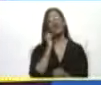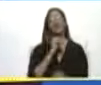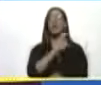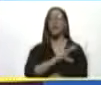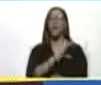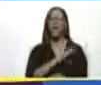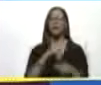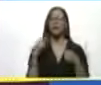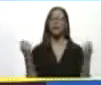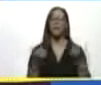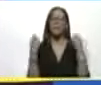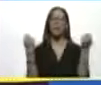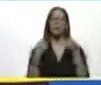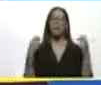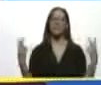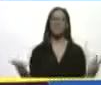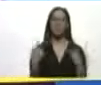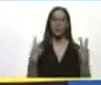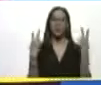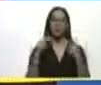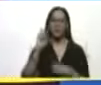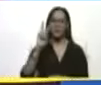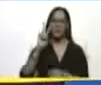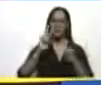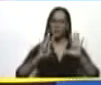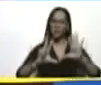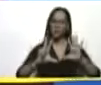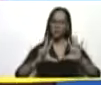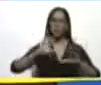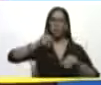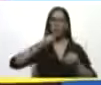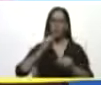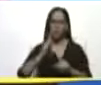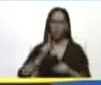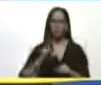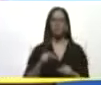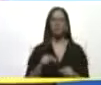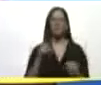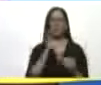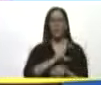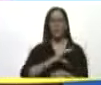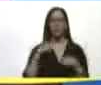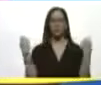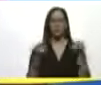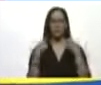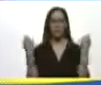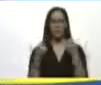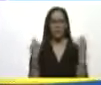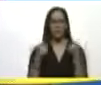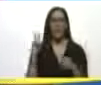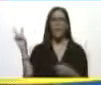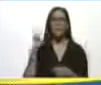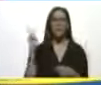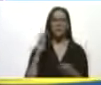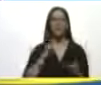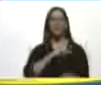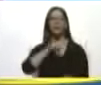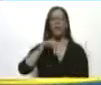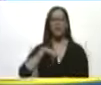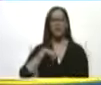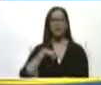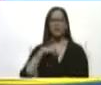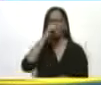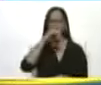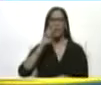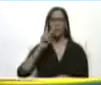campaña victorioso para el 28 de julio, que será el comando de campaña Venezuela Nuestra,